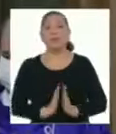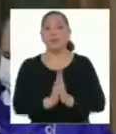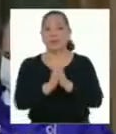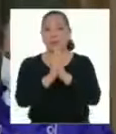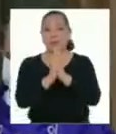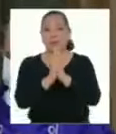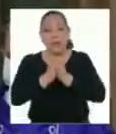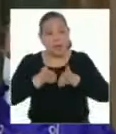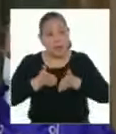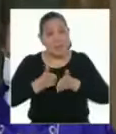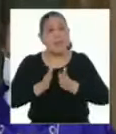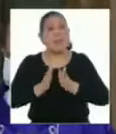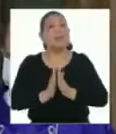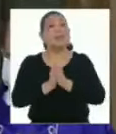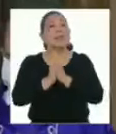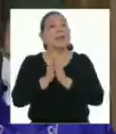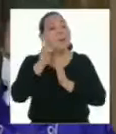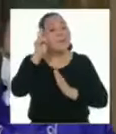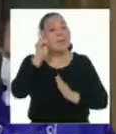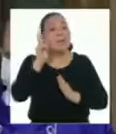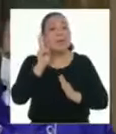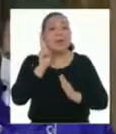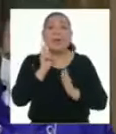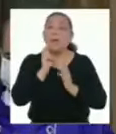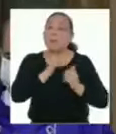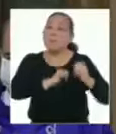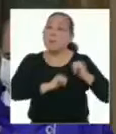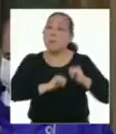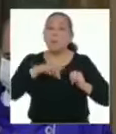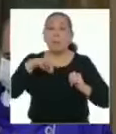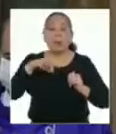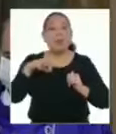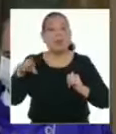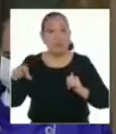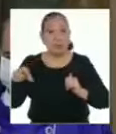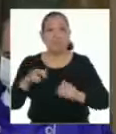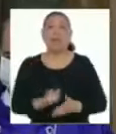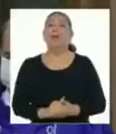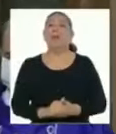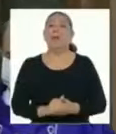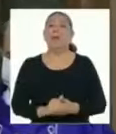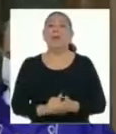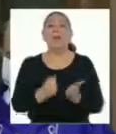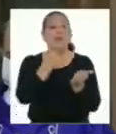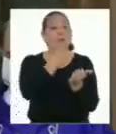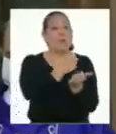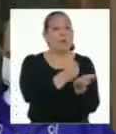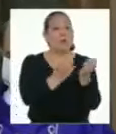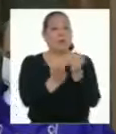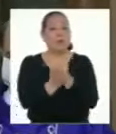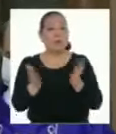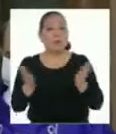Santo. Nació de Santa María Virgen, padeció bajo el poder de Poncio Pilato, fue crucificado,